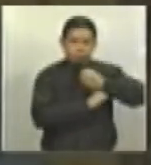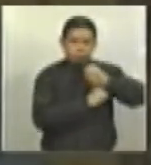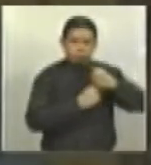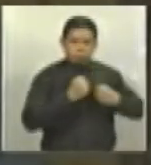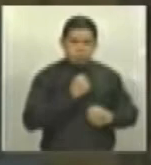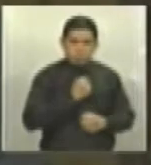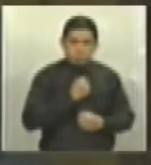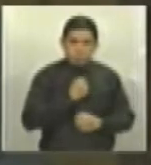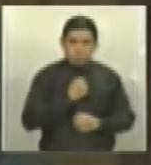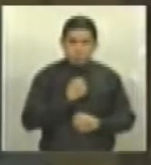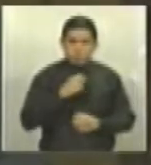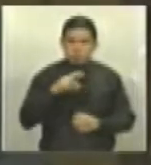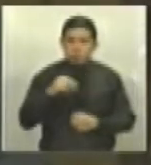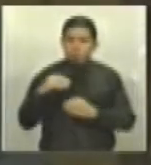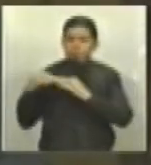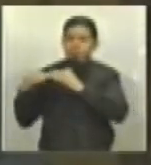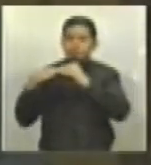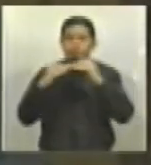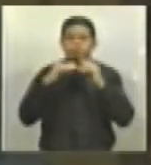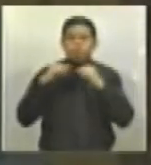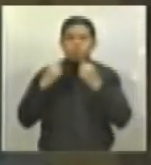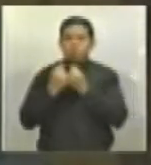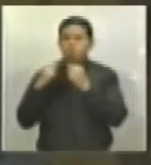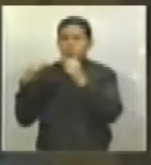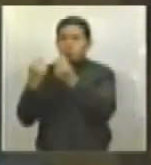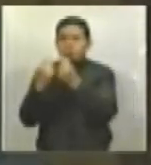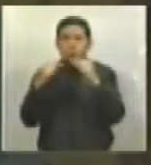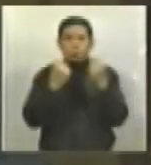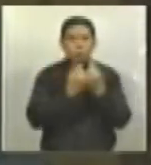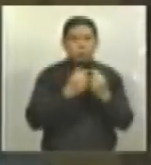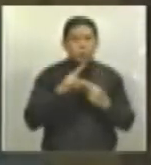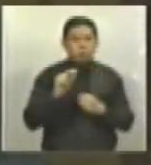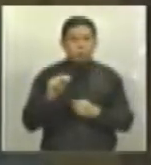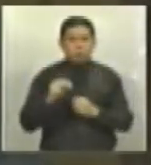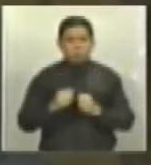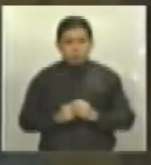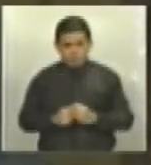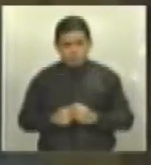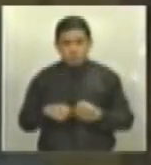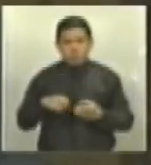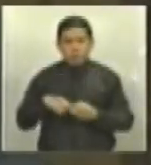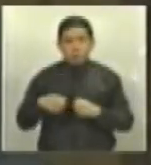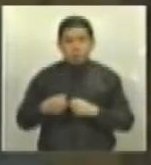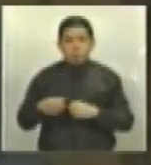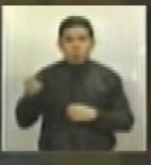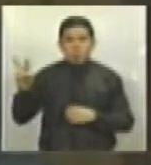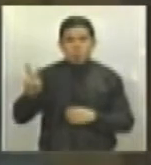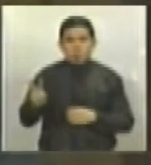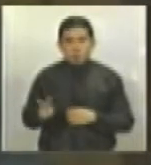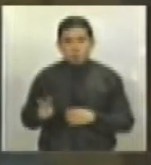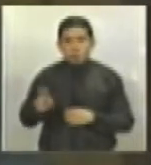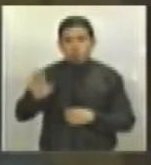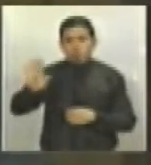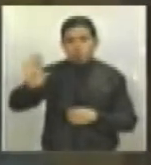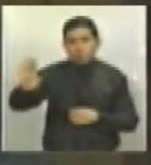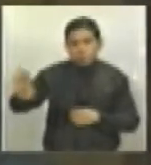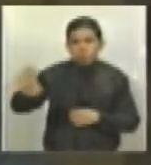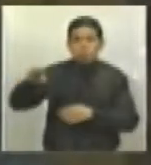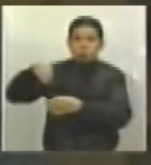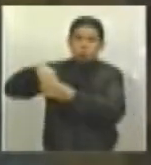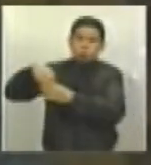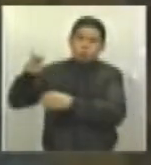no alineada con ningún grupo en particular, en la propuesta de que los problemas de los venezolanos sean solo resueltos entre